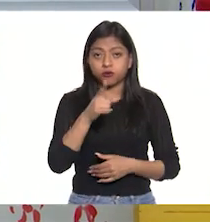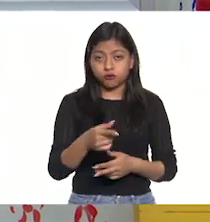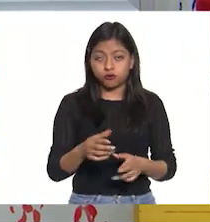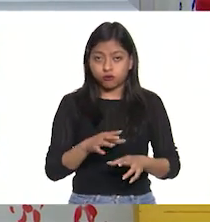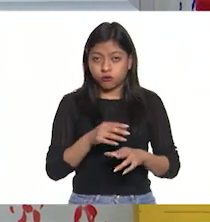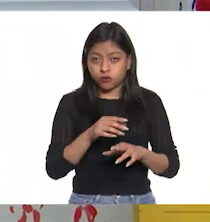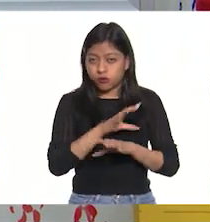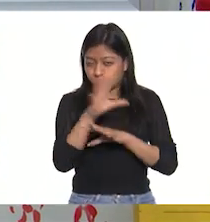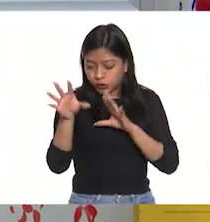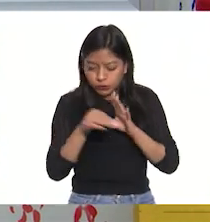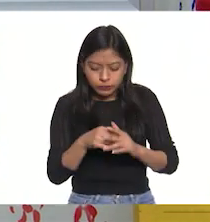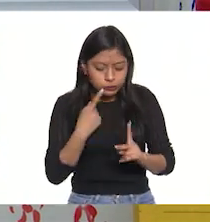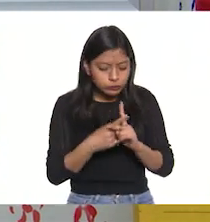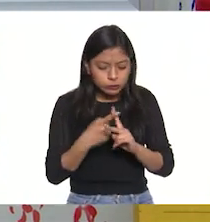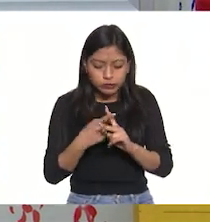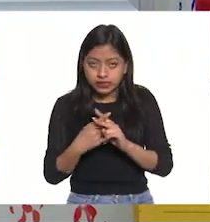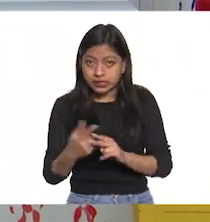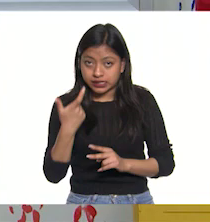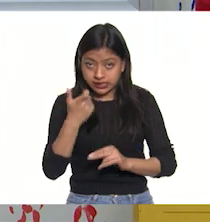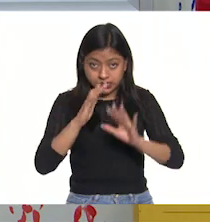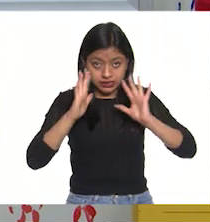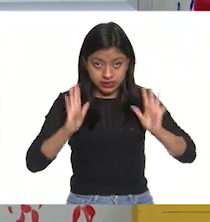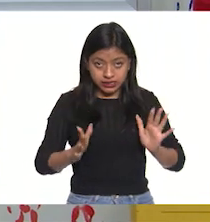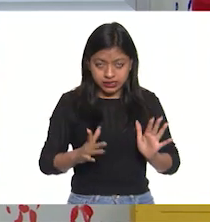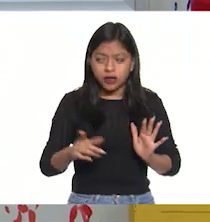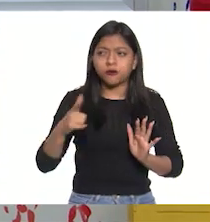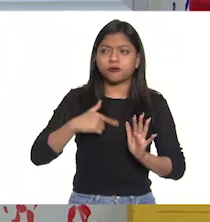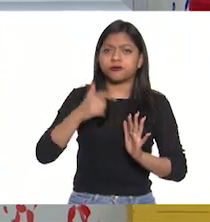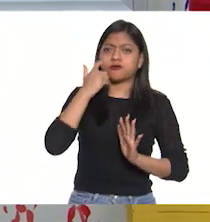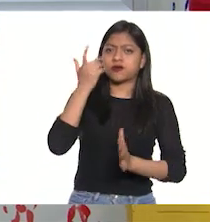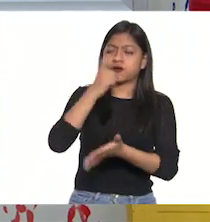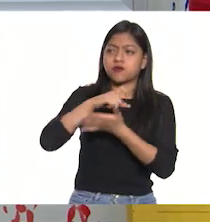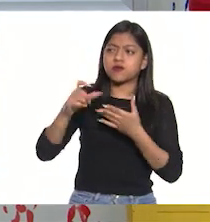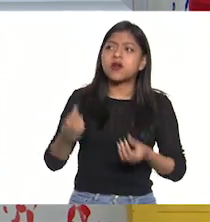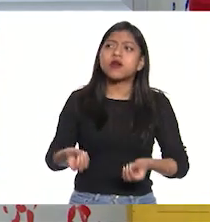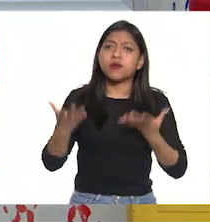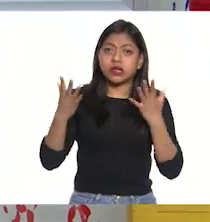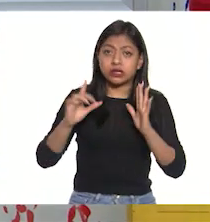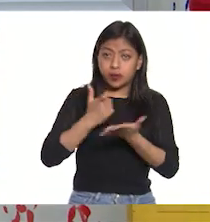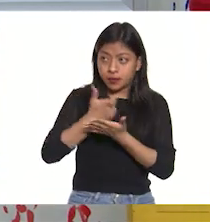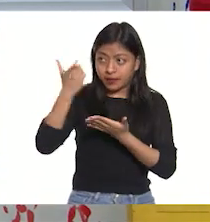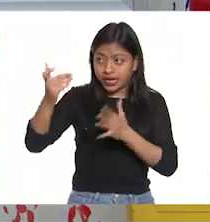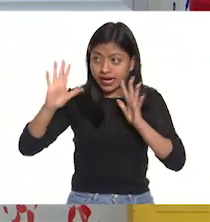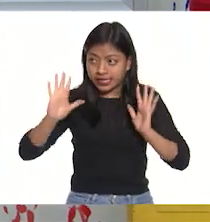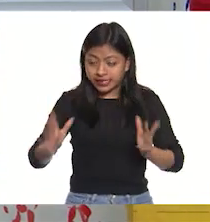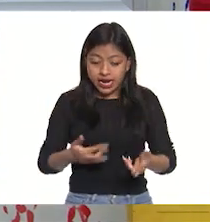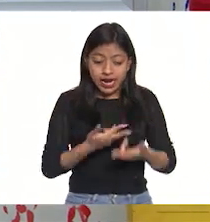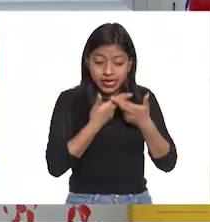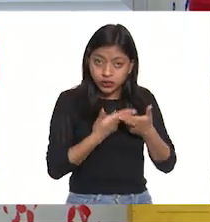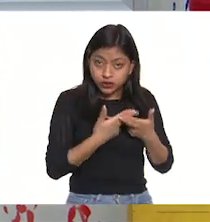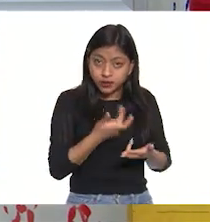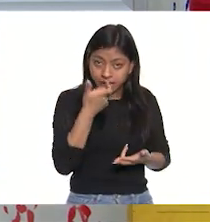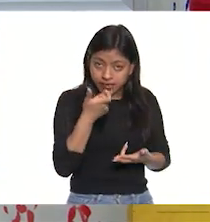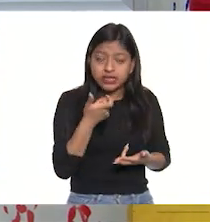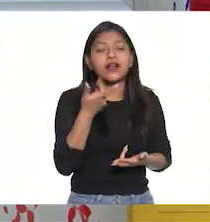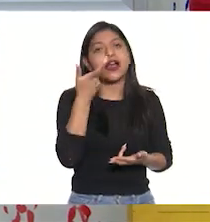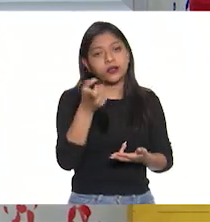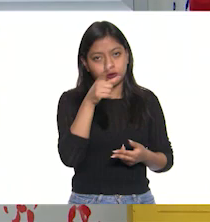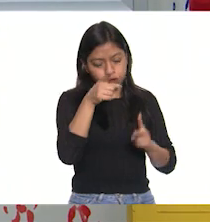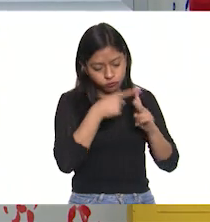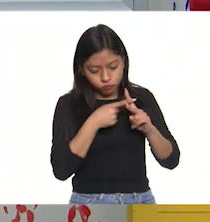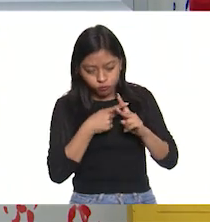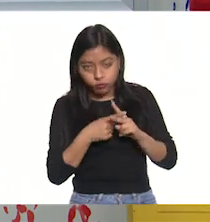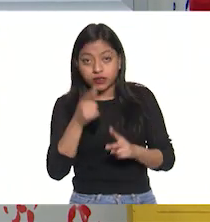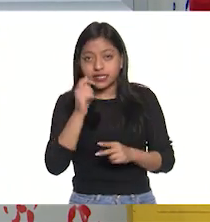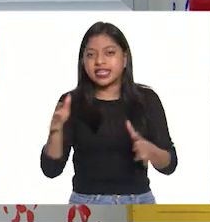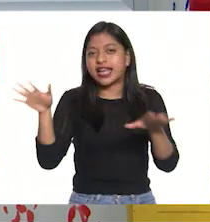completo, veo cuánto me cuestan las cosas y lo que me sobra es el, ahora sí que lo que me tendrían que